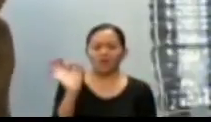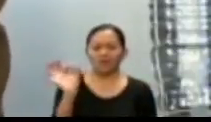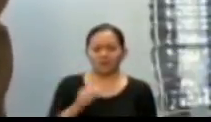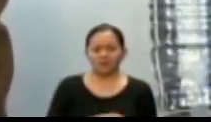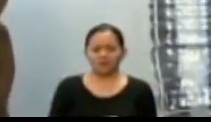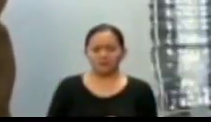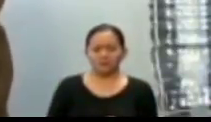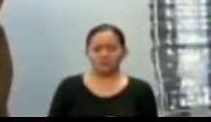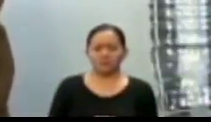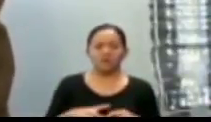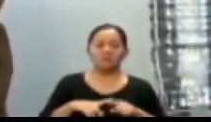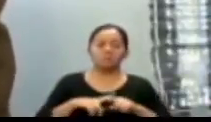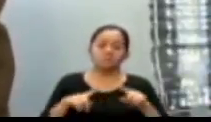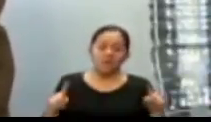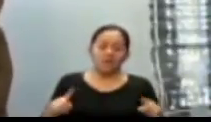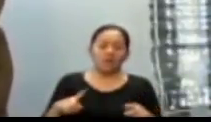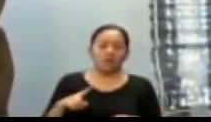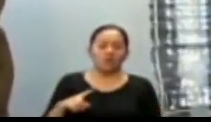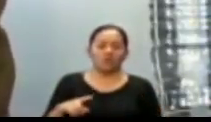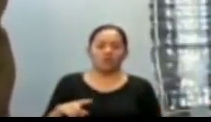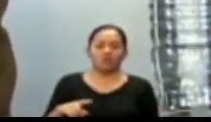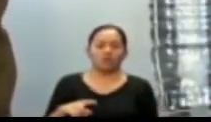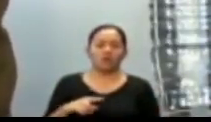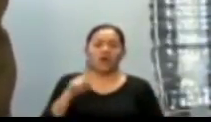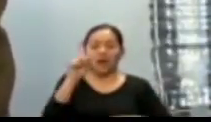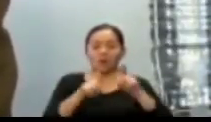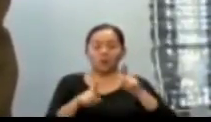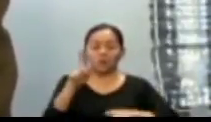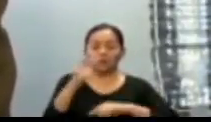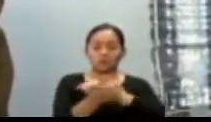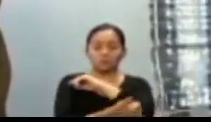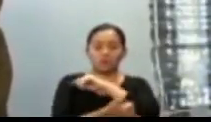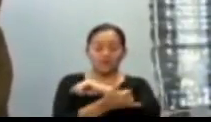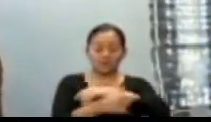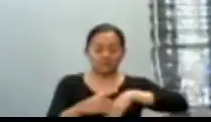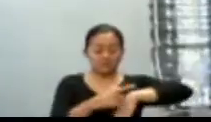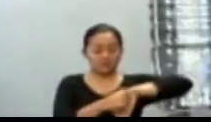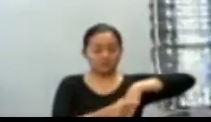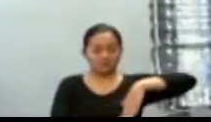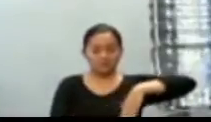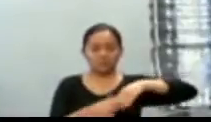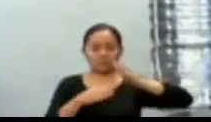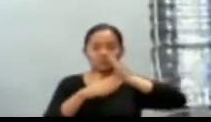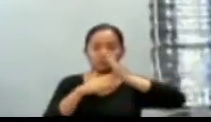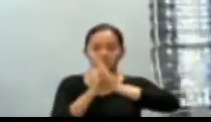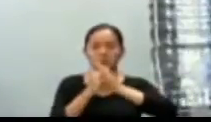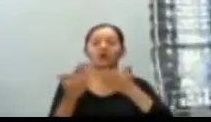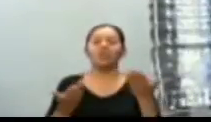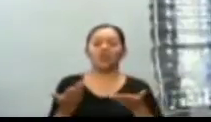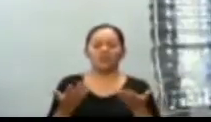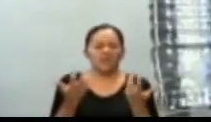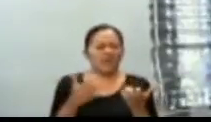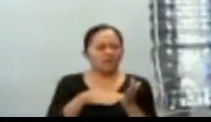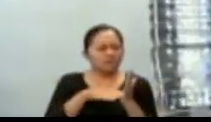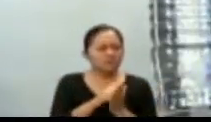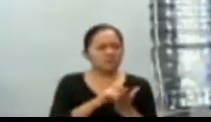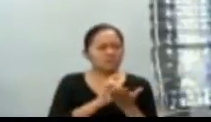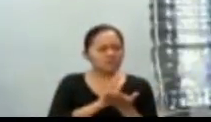pensamos en qué lugares están los procesos de estabilización, los vemos en Argentina, en